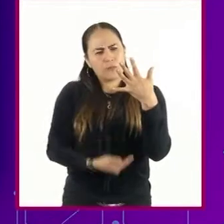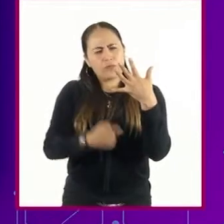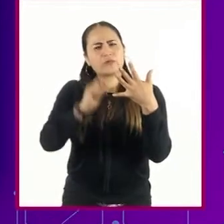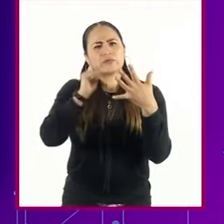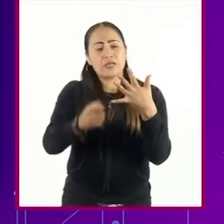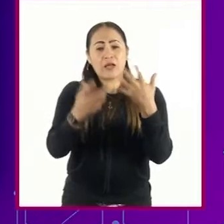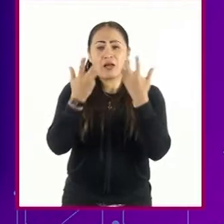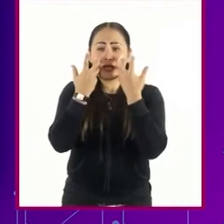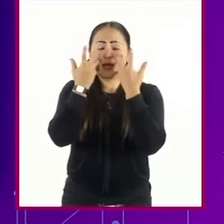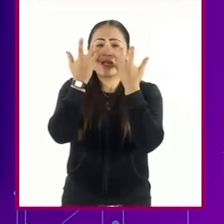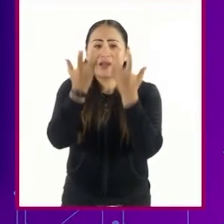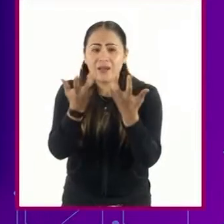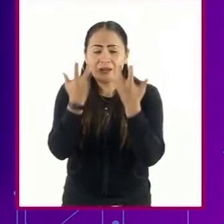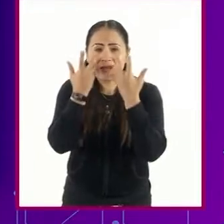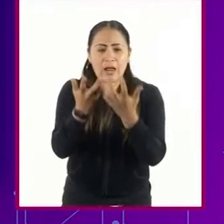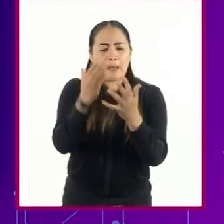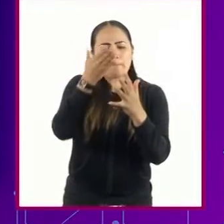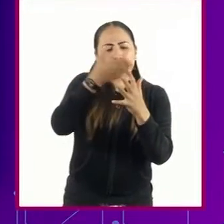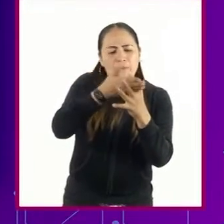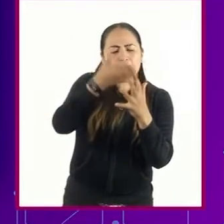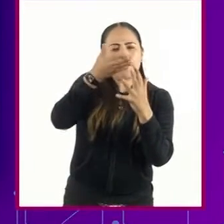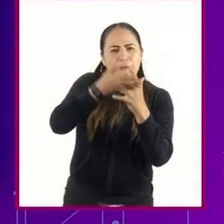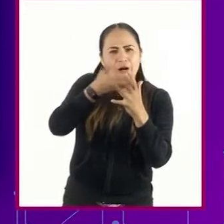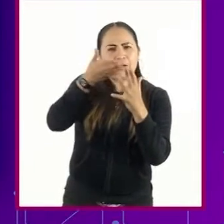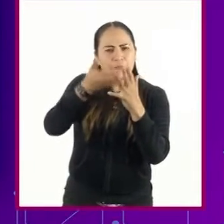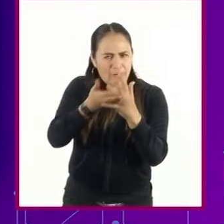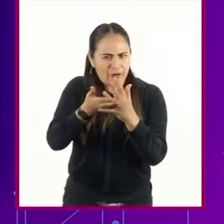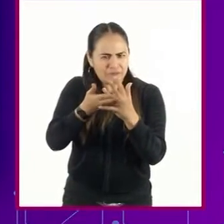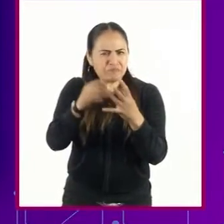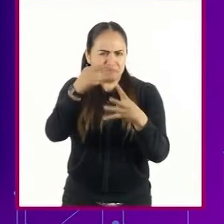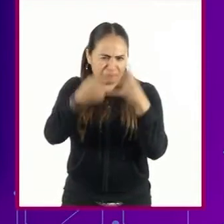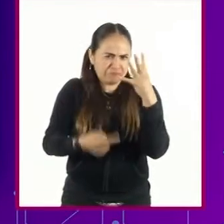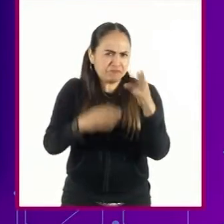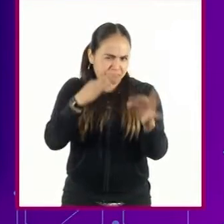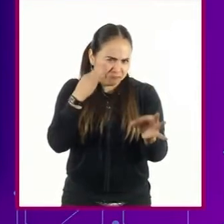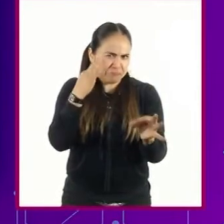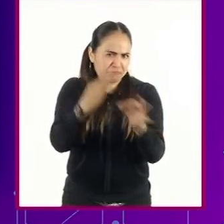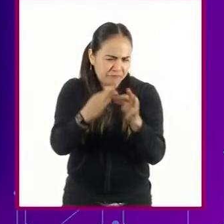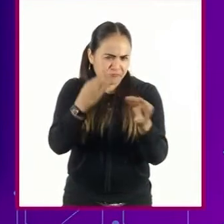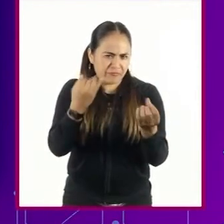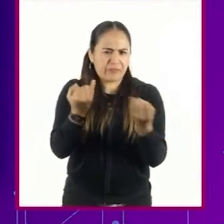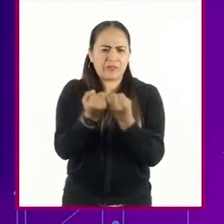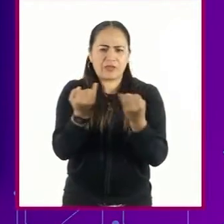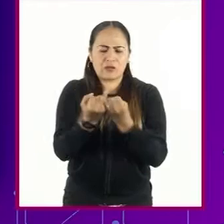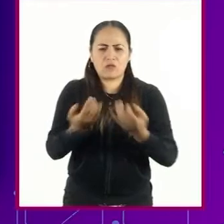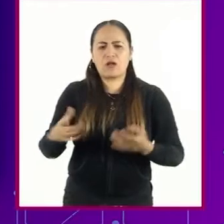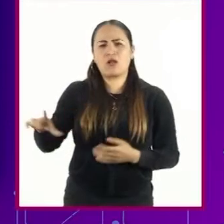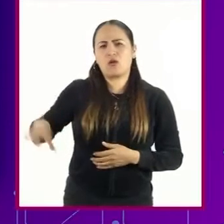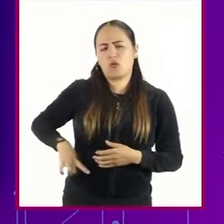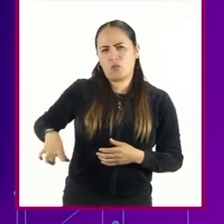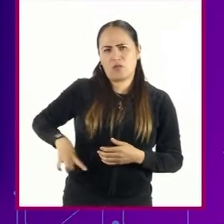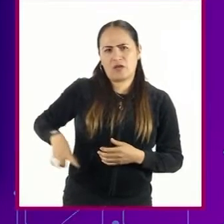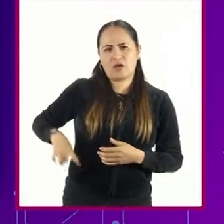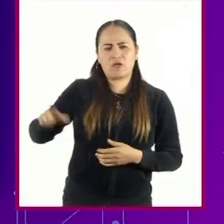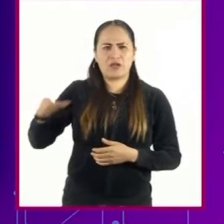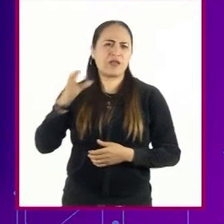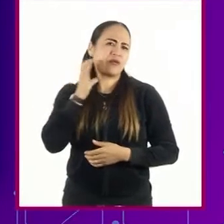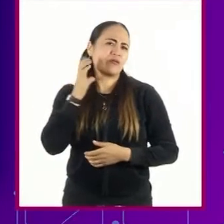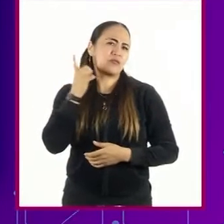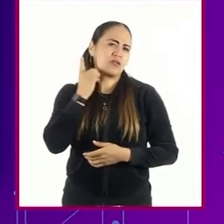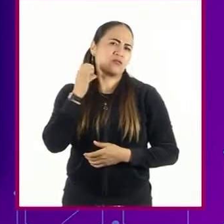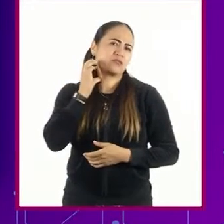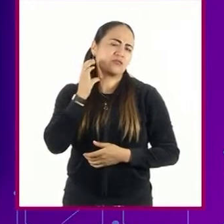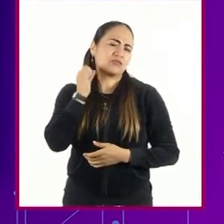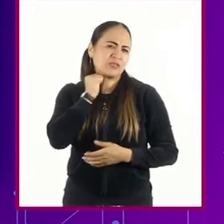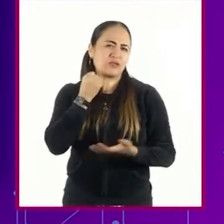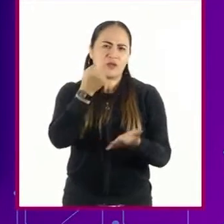esos deseos, de ese camino, de ese deber ser, y su formalización por parte de nuestro poder legislativo.